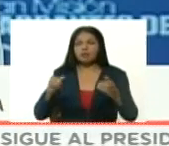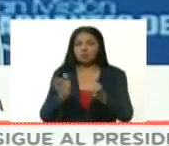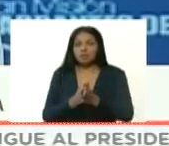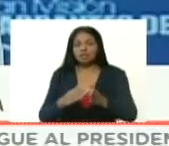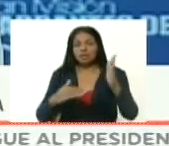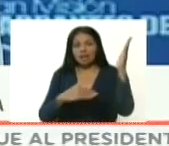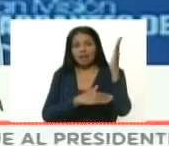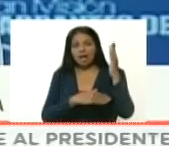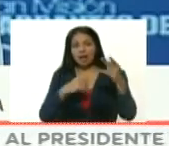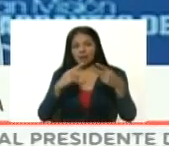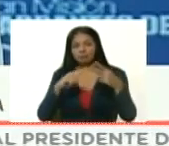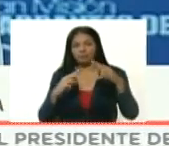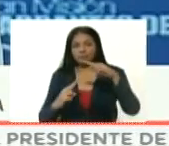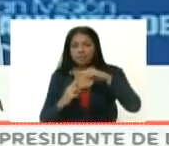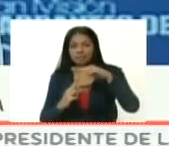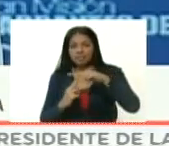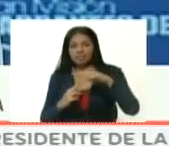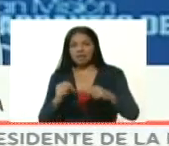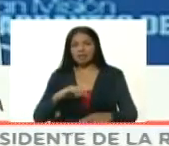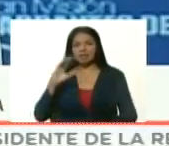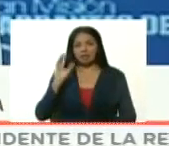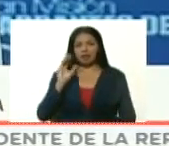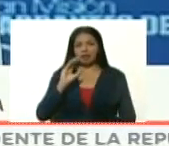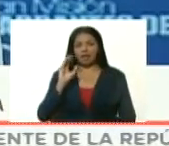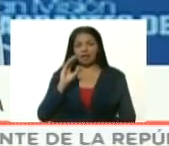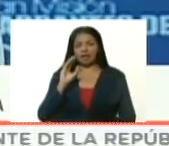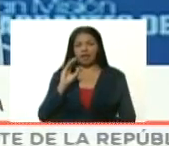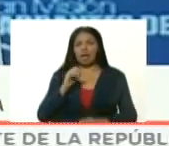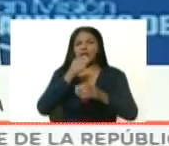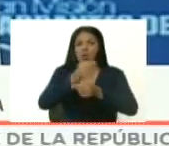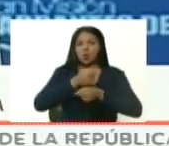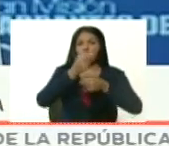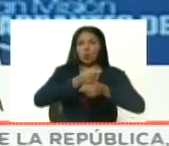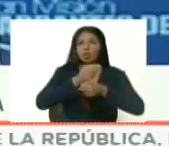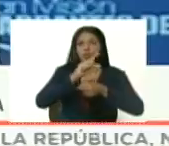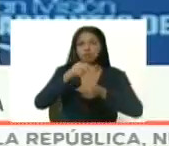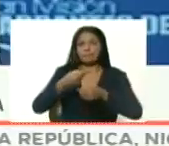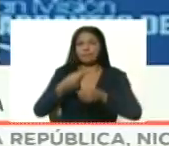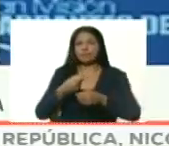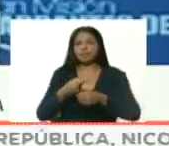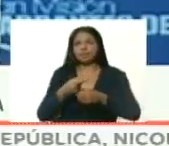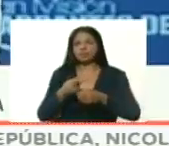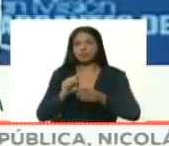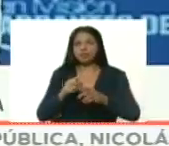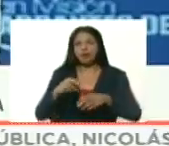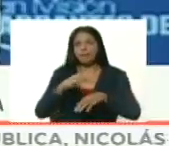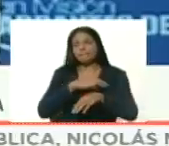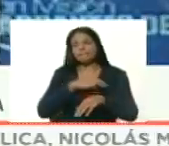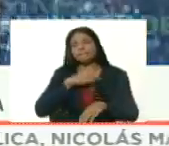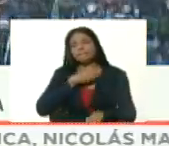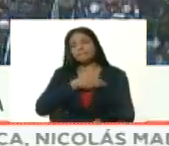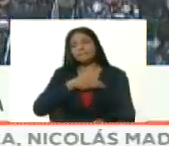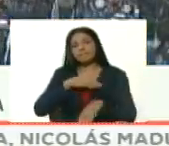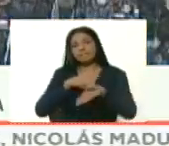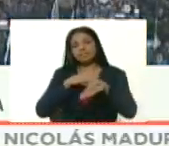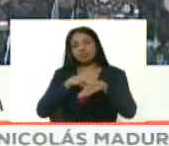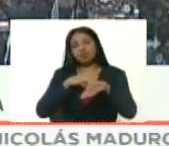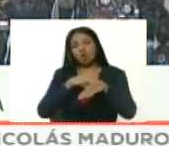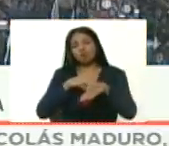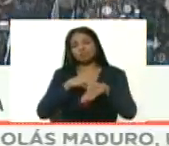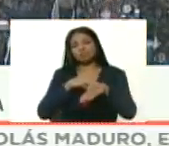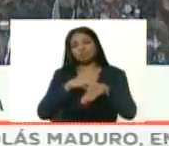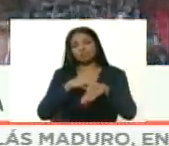Lara, Táchira y Distrito Capital, El Junquito, en el marco de la gran misión Cuadrantes de